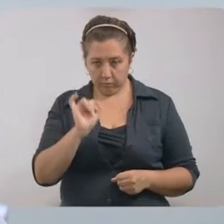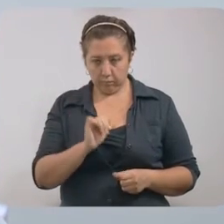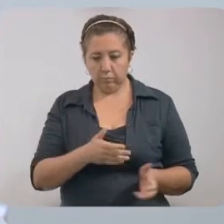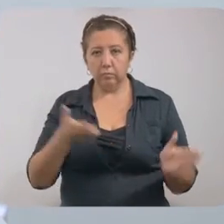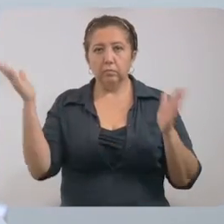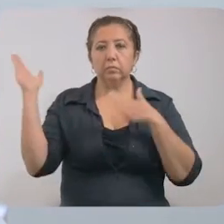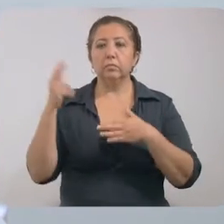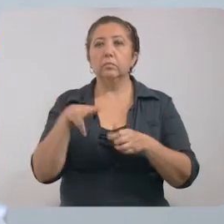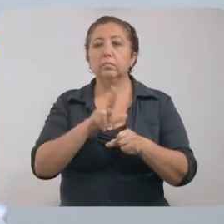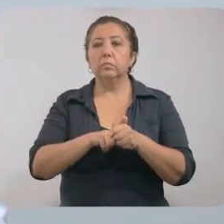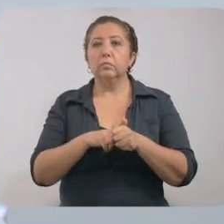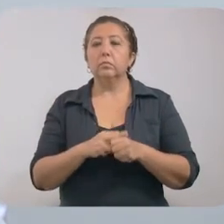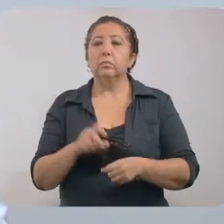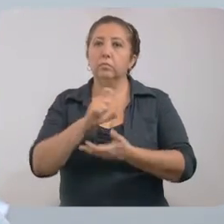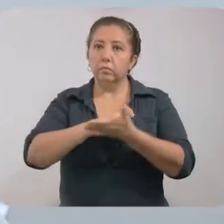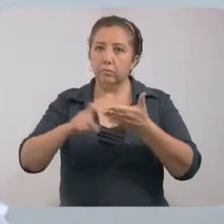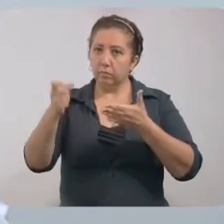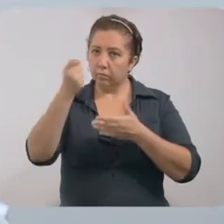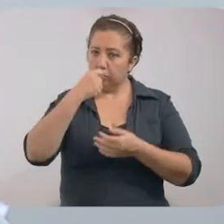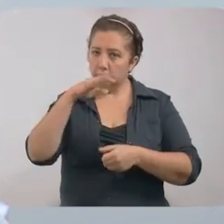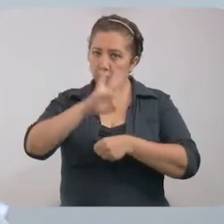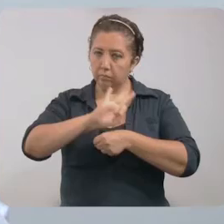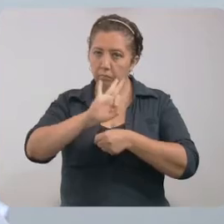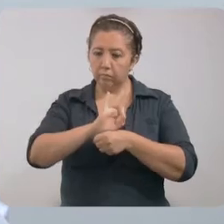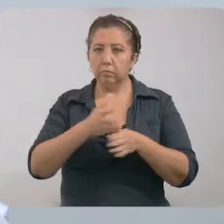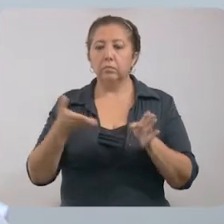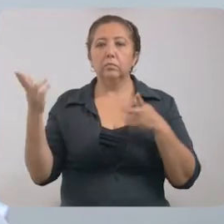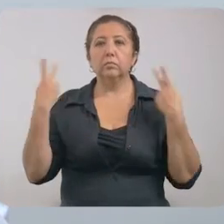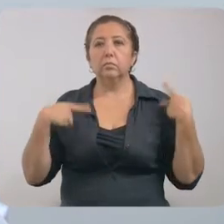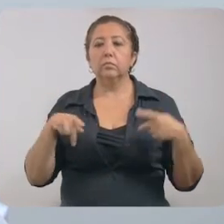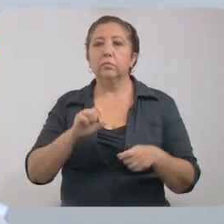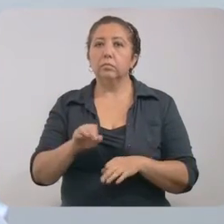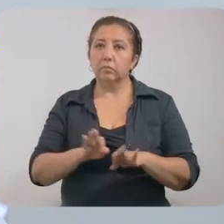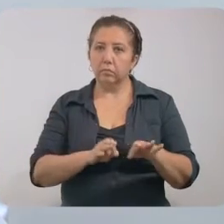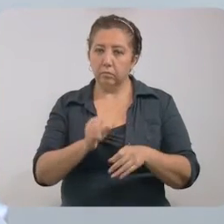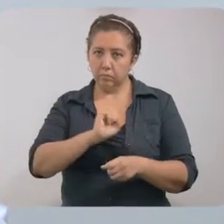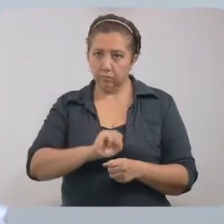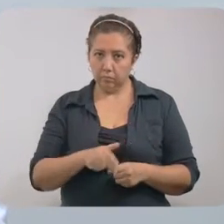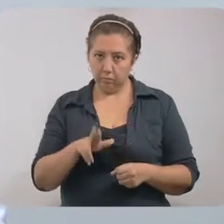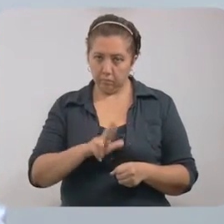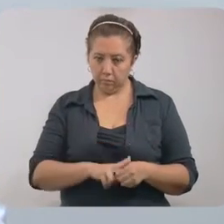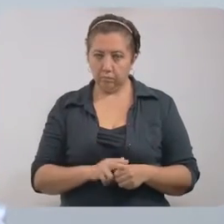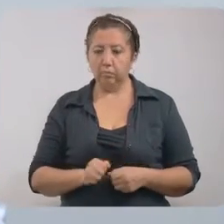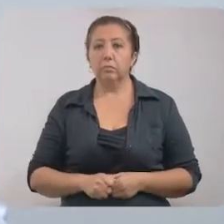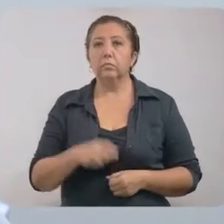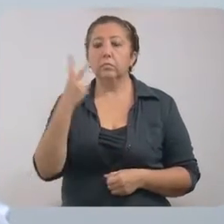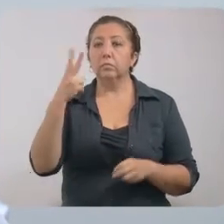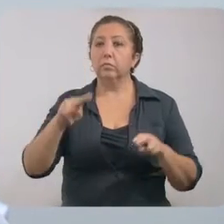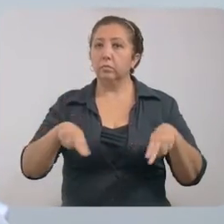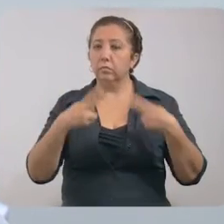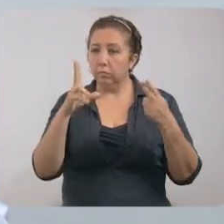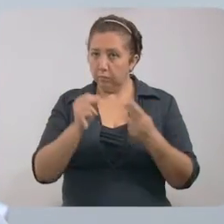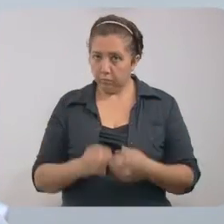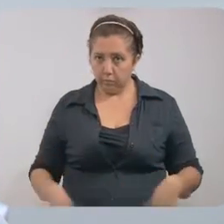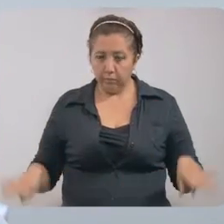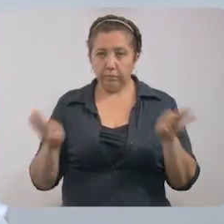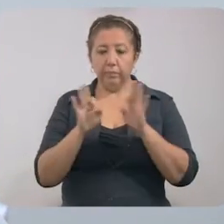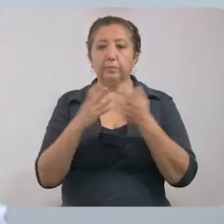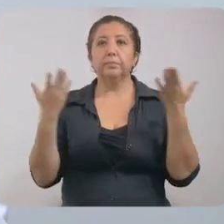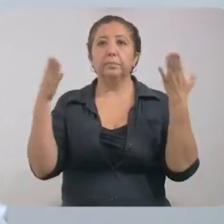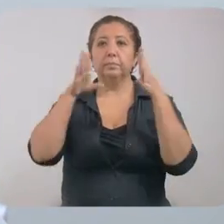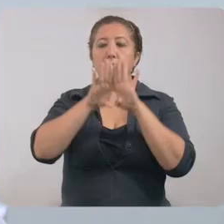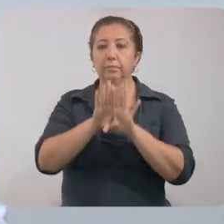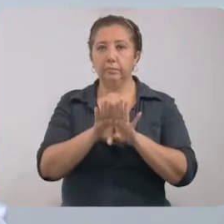emergencia, traslados a unidades médicas, compras de medicamentos y traslados de personal de salud. 2. Los negocios no